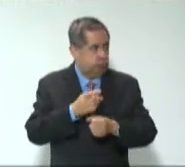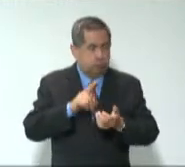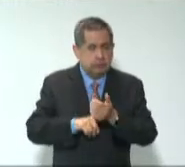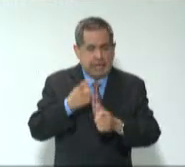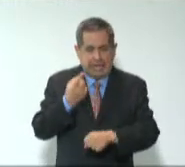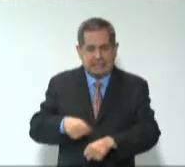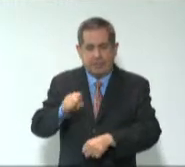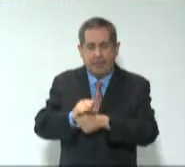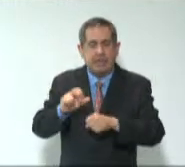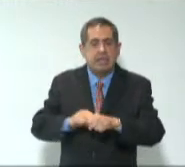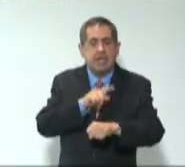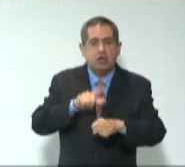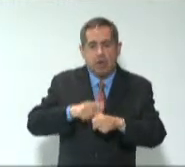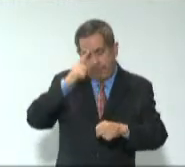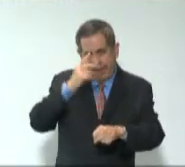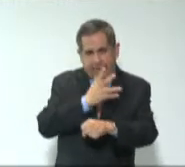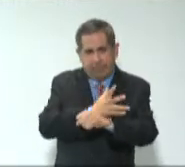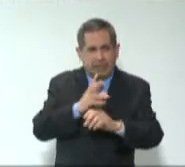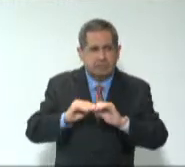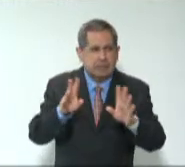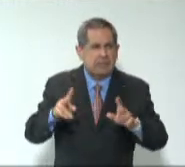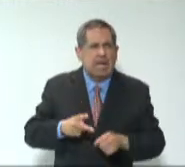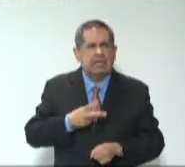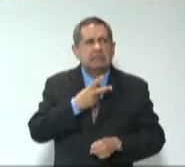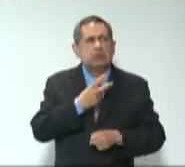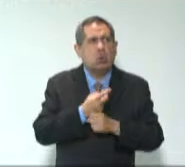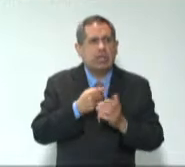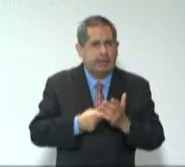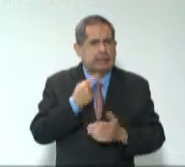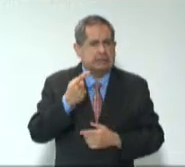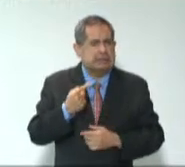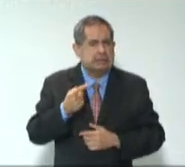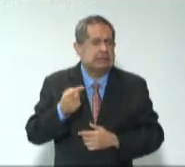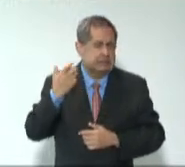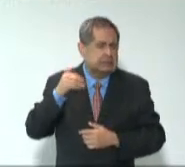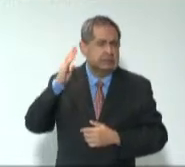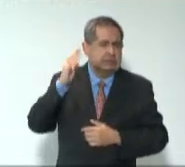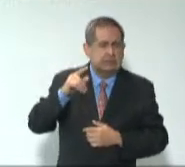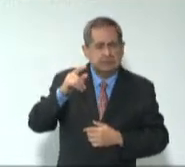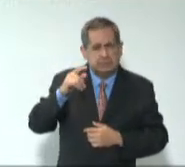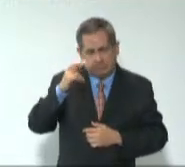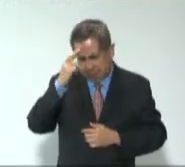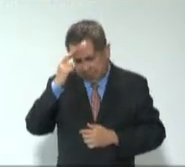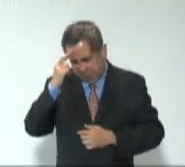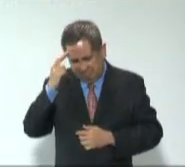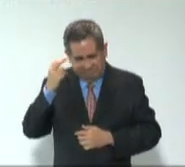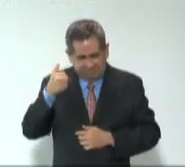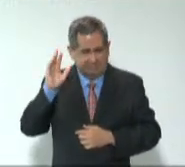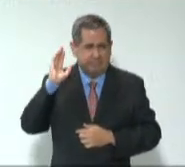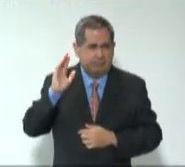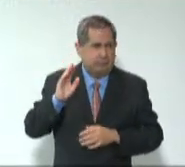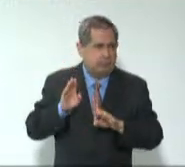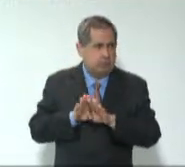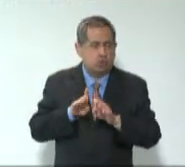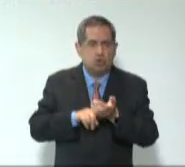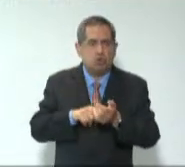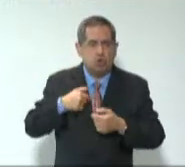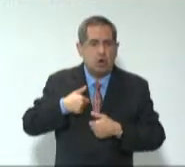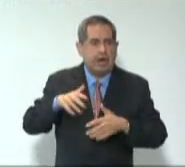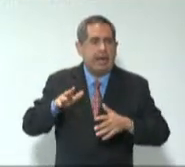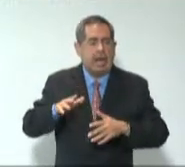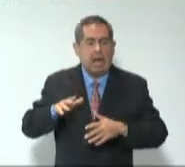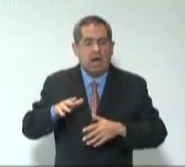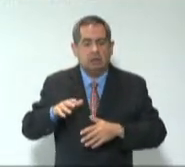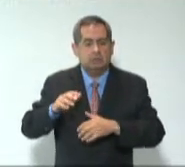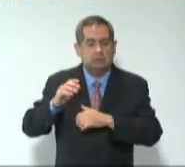semana Nacional de la transparencia en su segunda edición En aquellos momentos lo hacía como